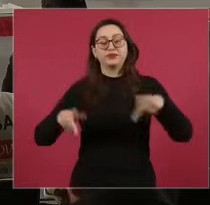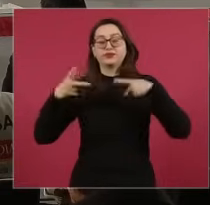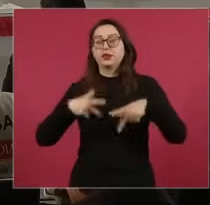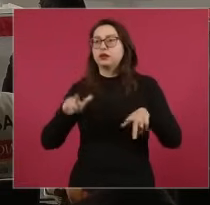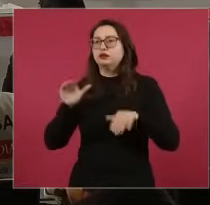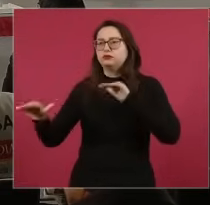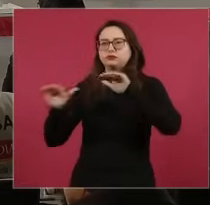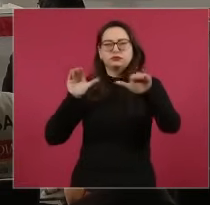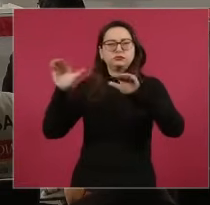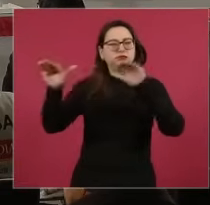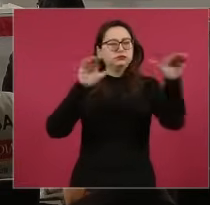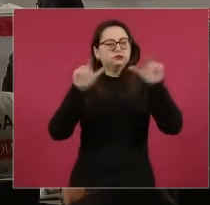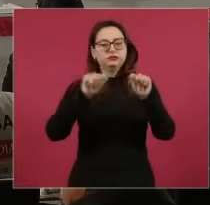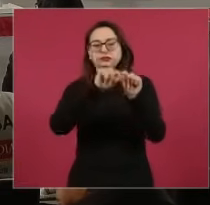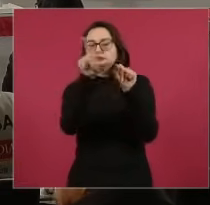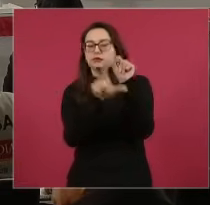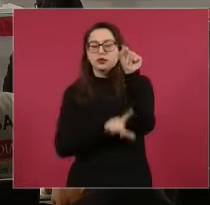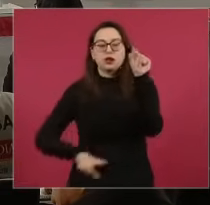todos